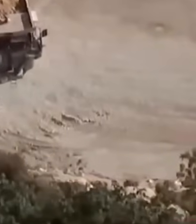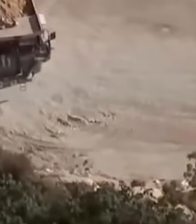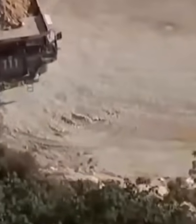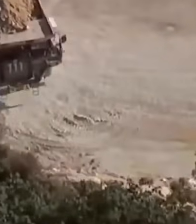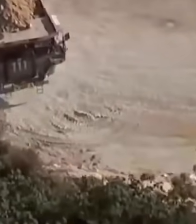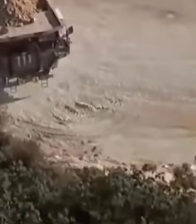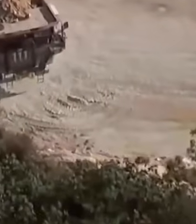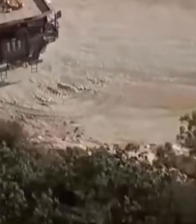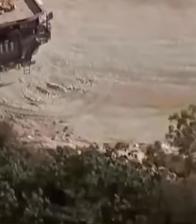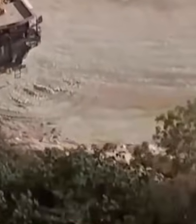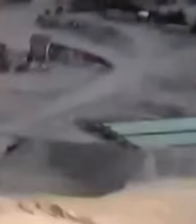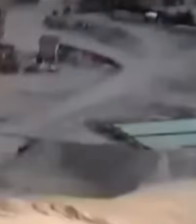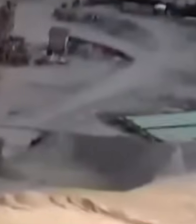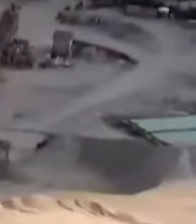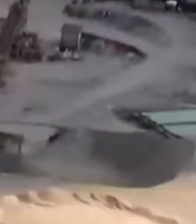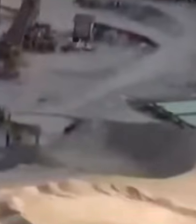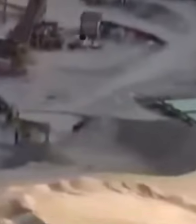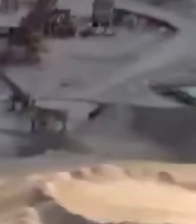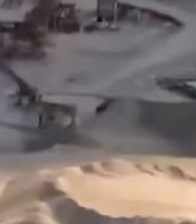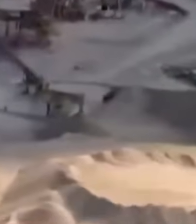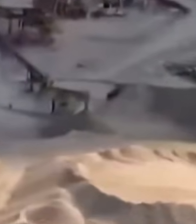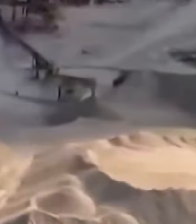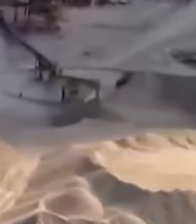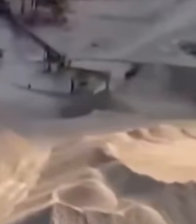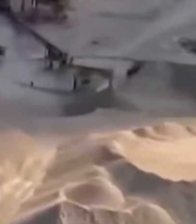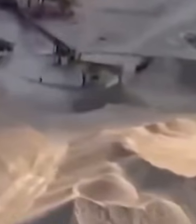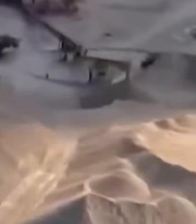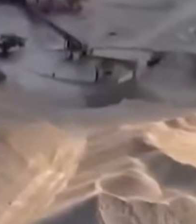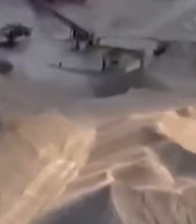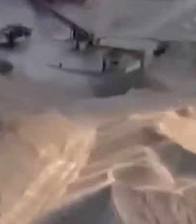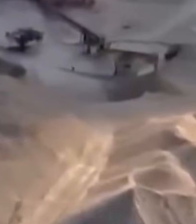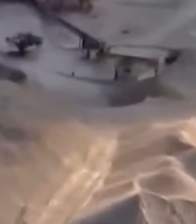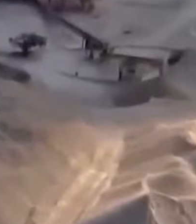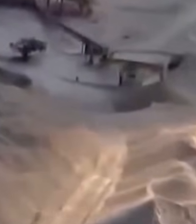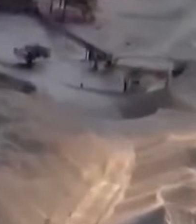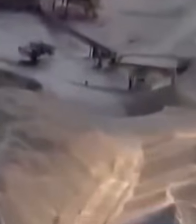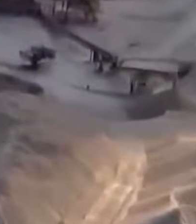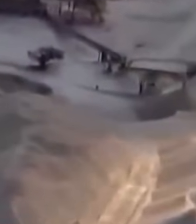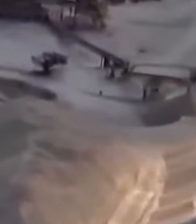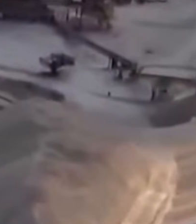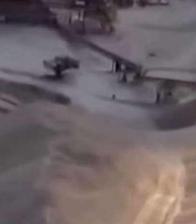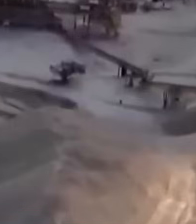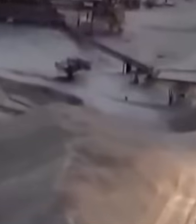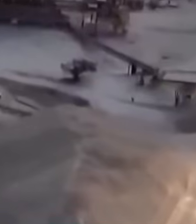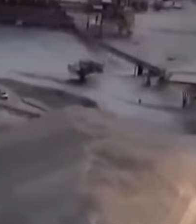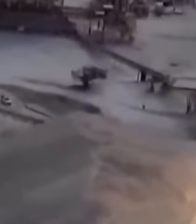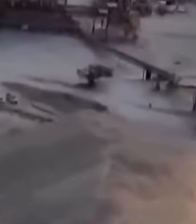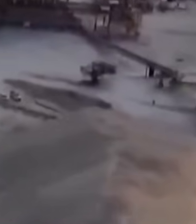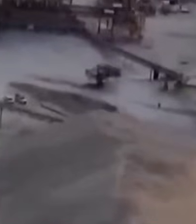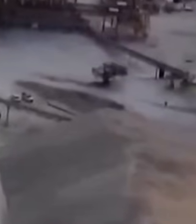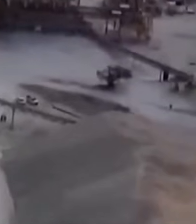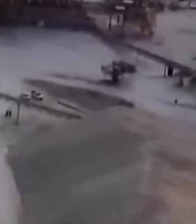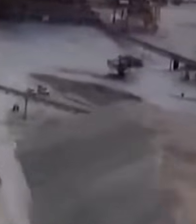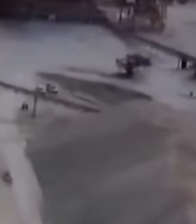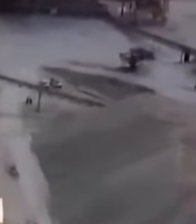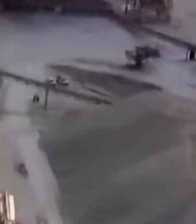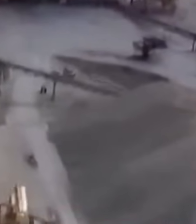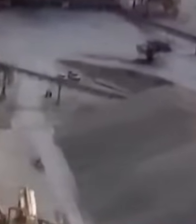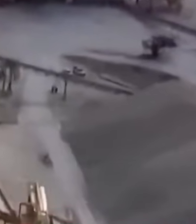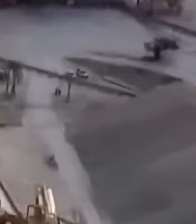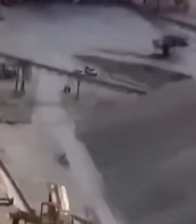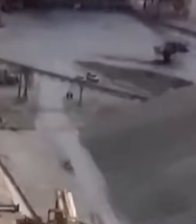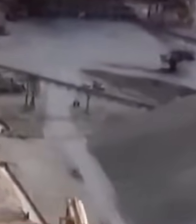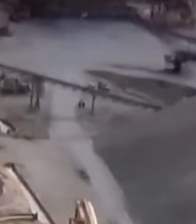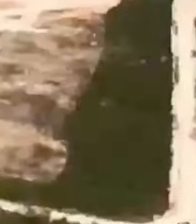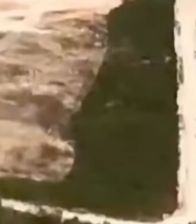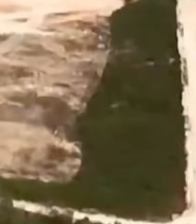la autoridad como al daño ambiental que sigue provocando en la zona. La explotación de material pétreo